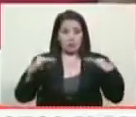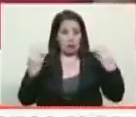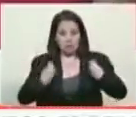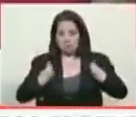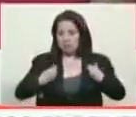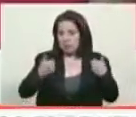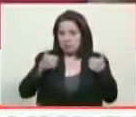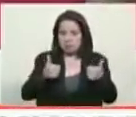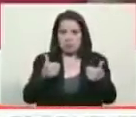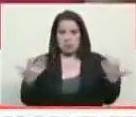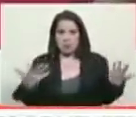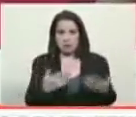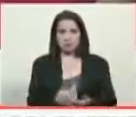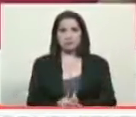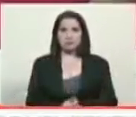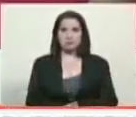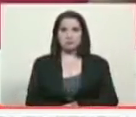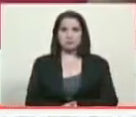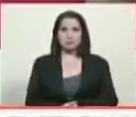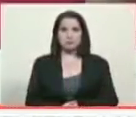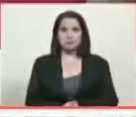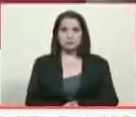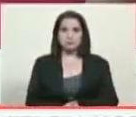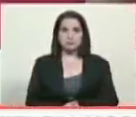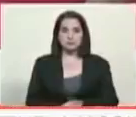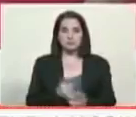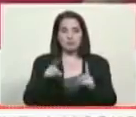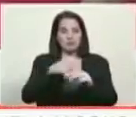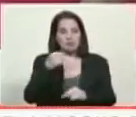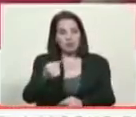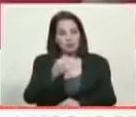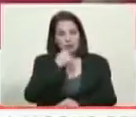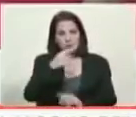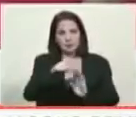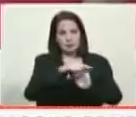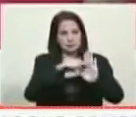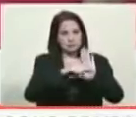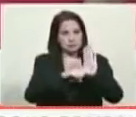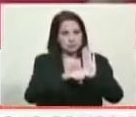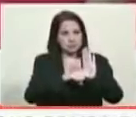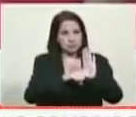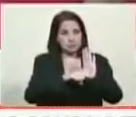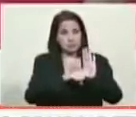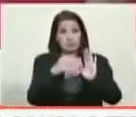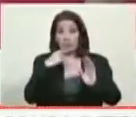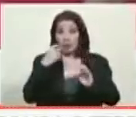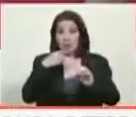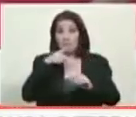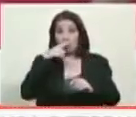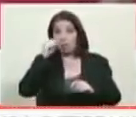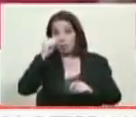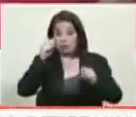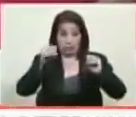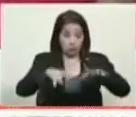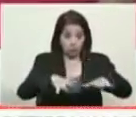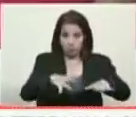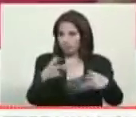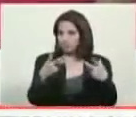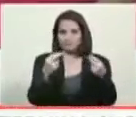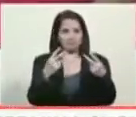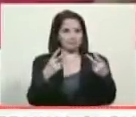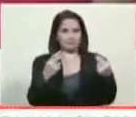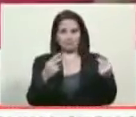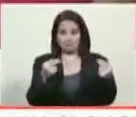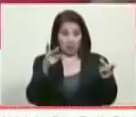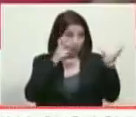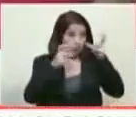coleando y mandando. Después, su renuncia. ¿Alguien ha